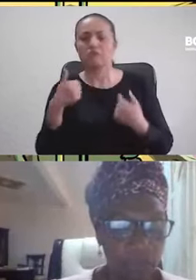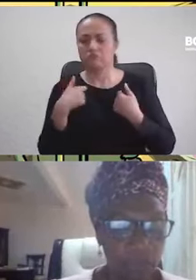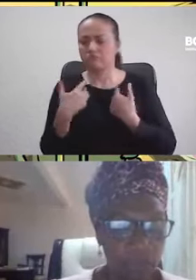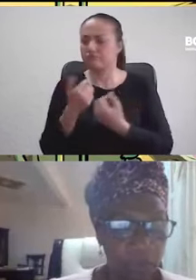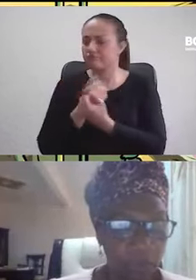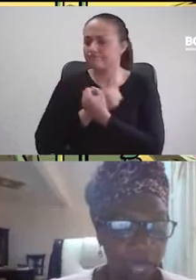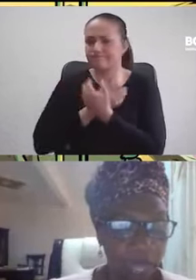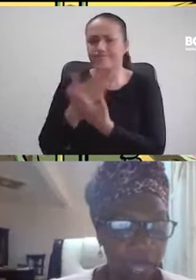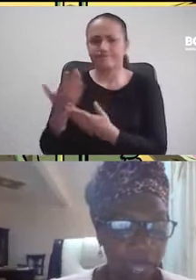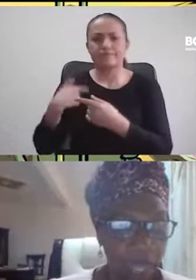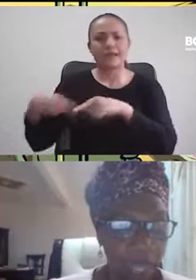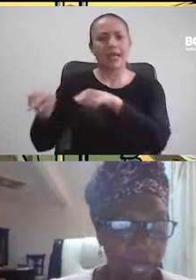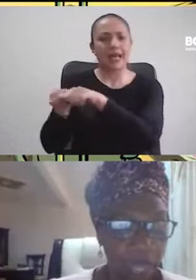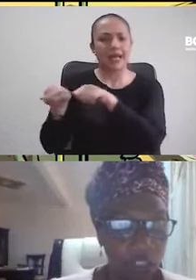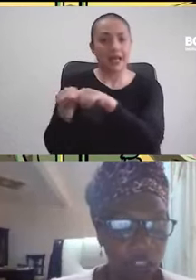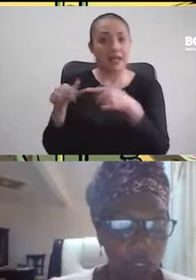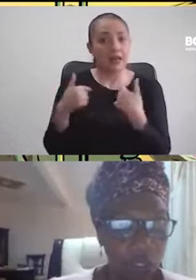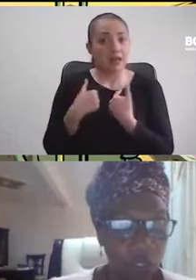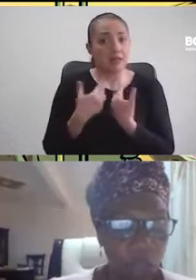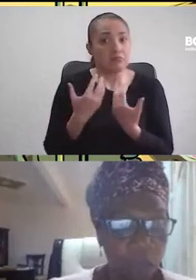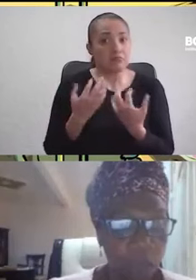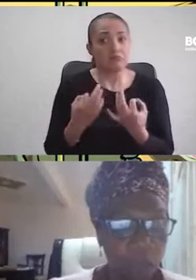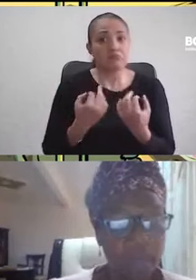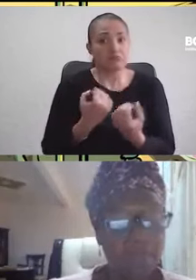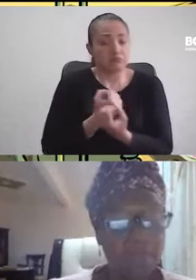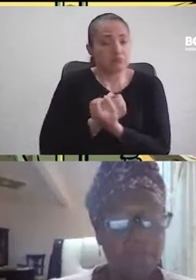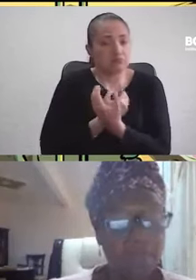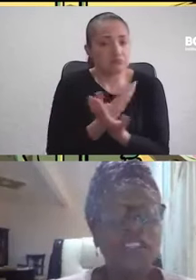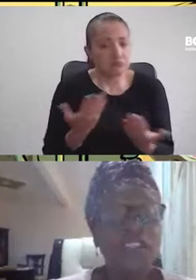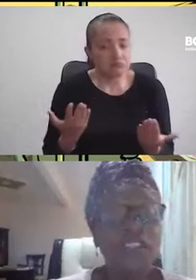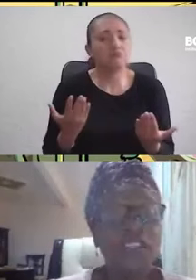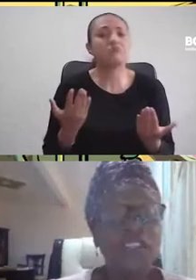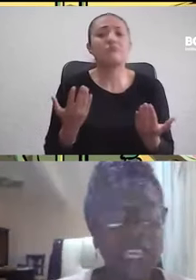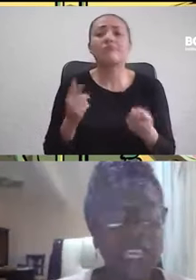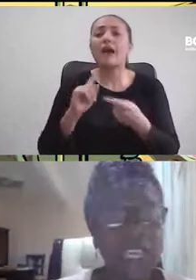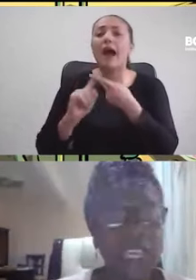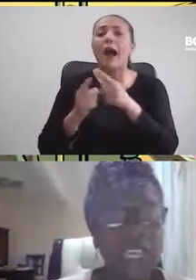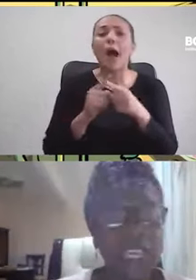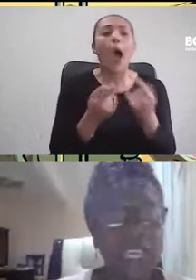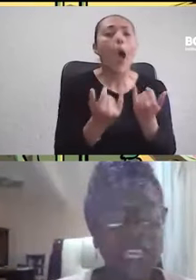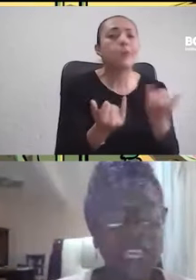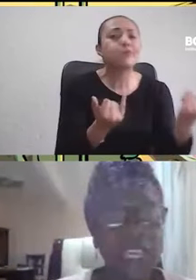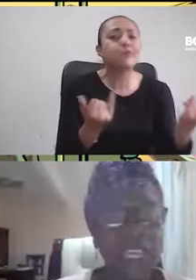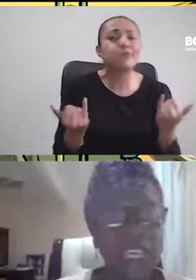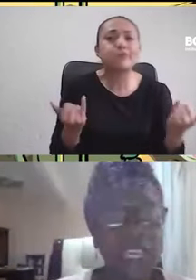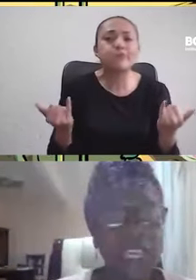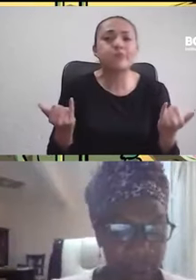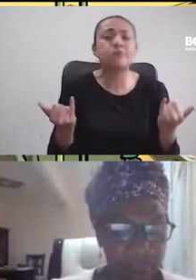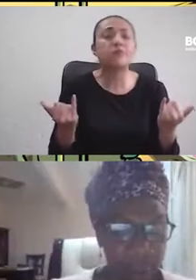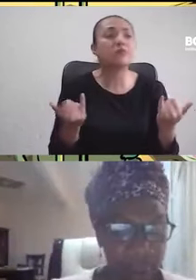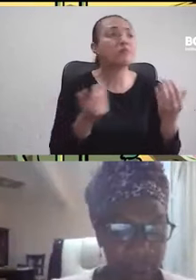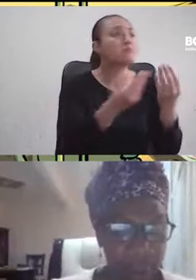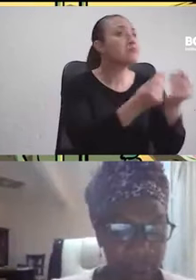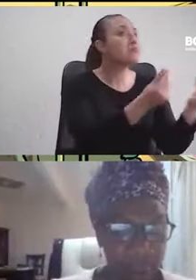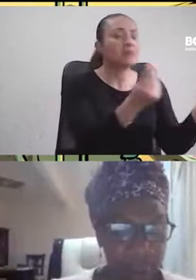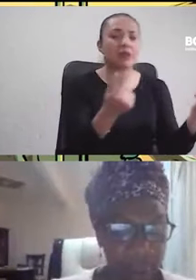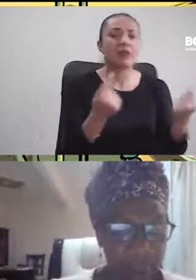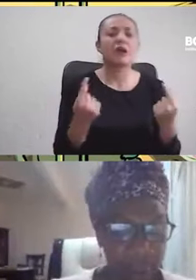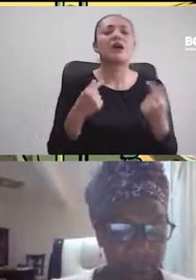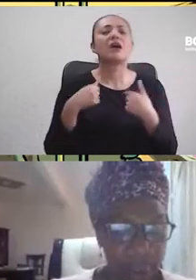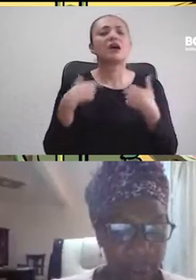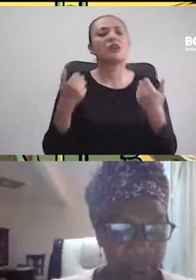Madre, yo quiero a mis amigos, los que me quedan. Yo, Lenque, yo quiero a